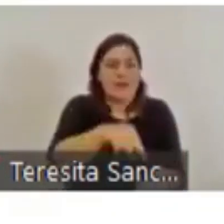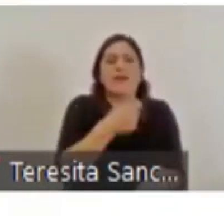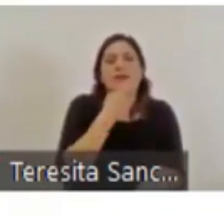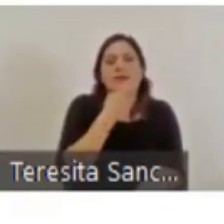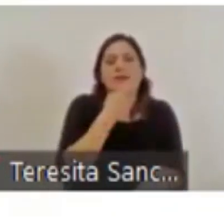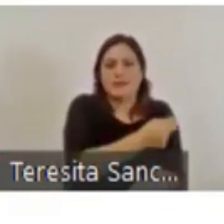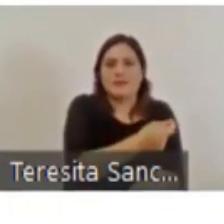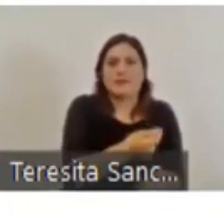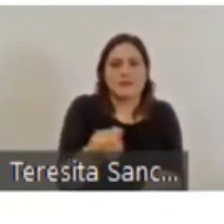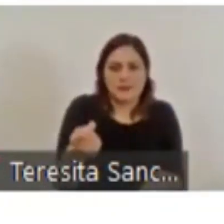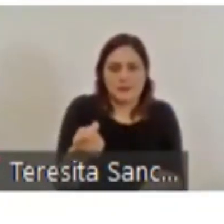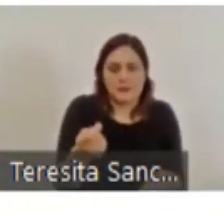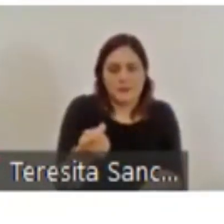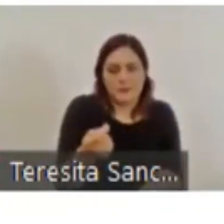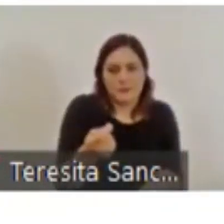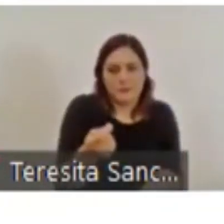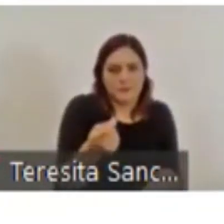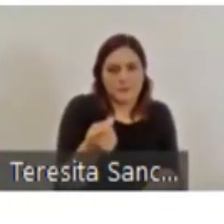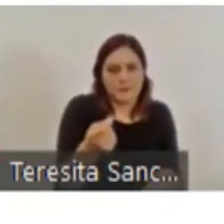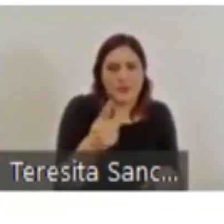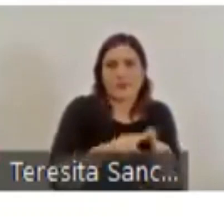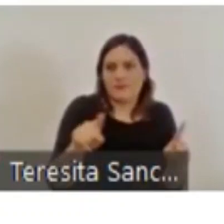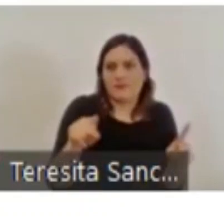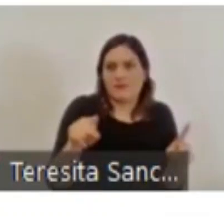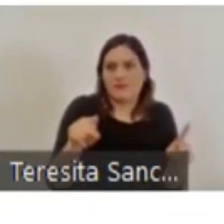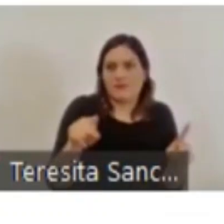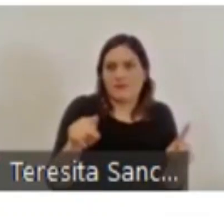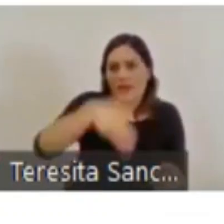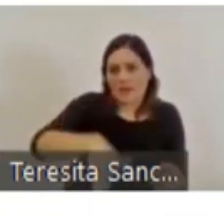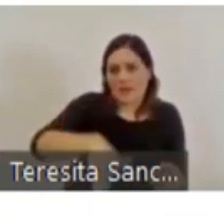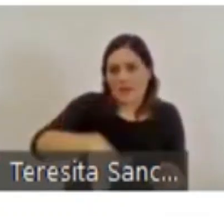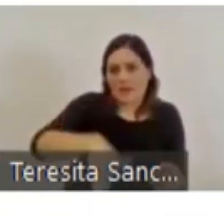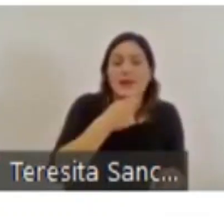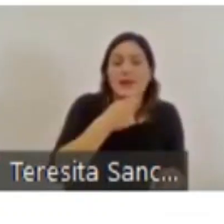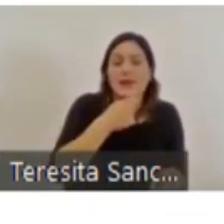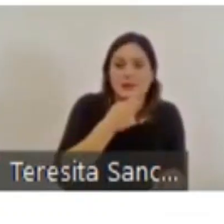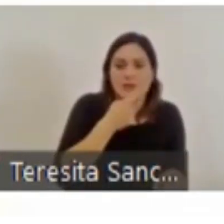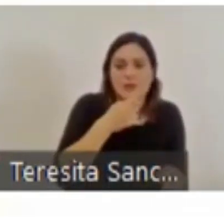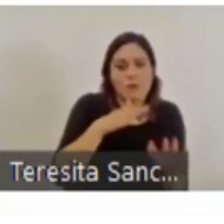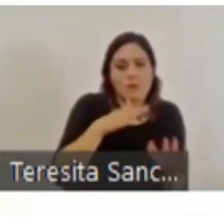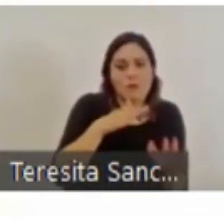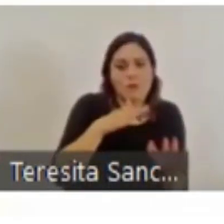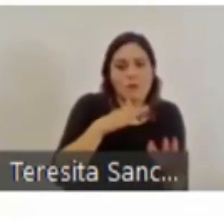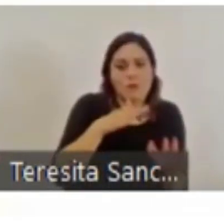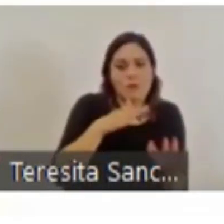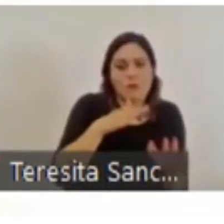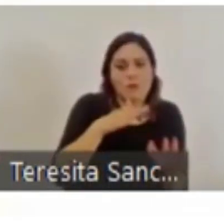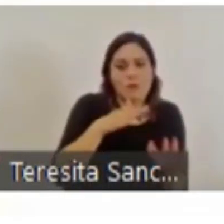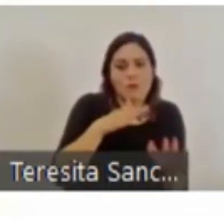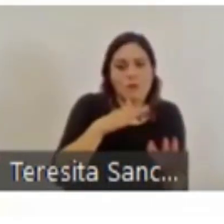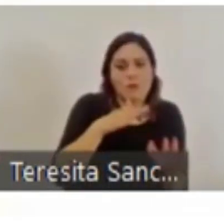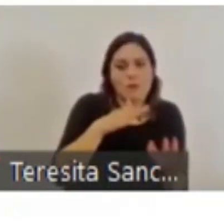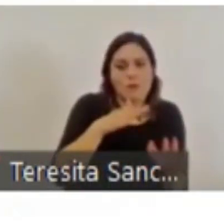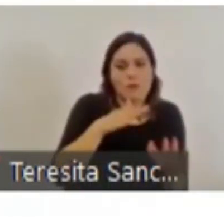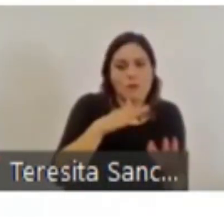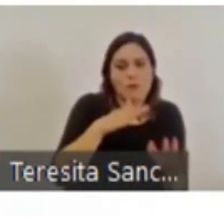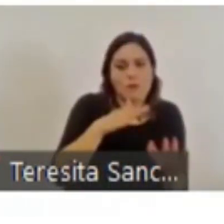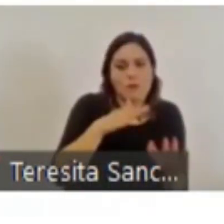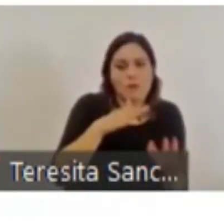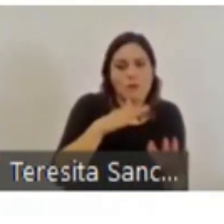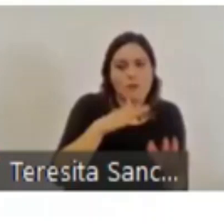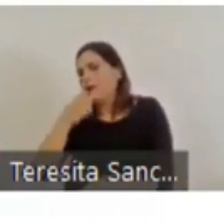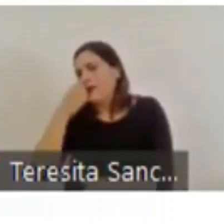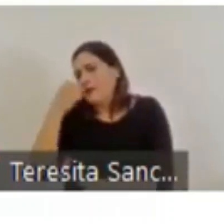sonidos, su primera reacción pues, es abandonar el lugar, ¿no? Porque así le enseñaron sus cuidadoras